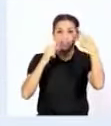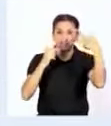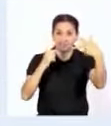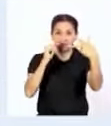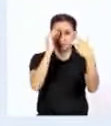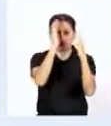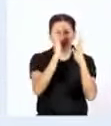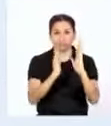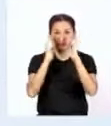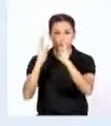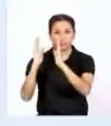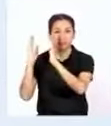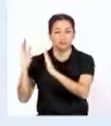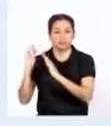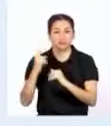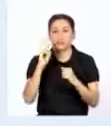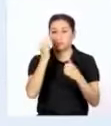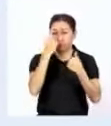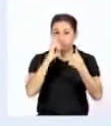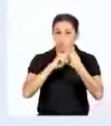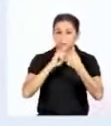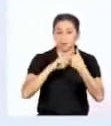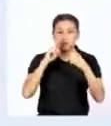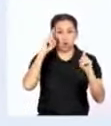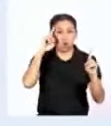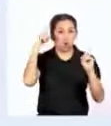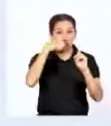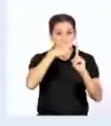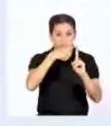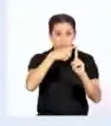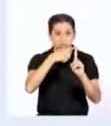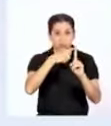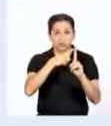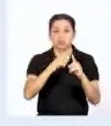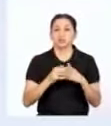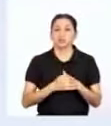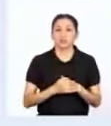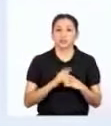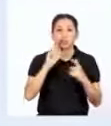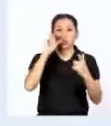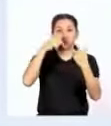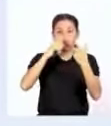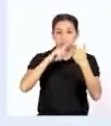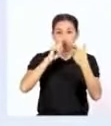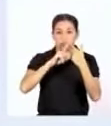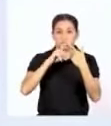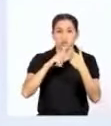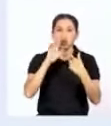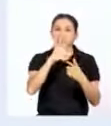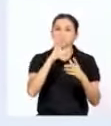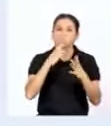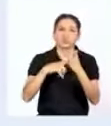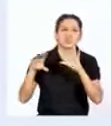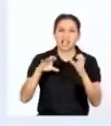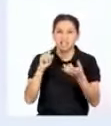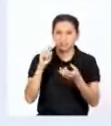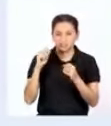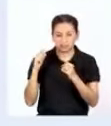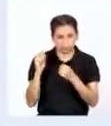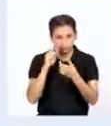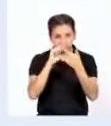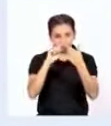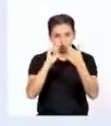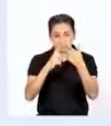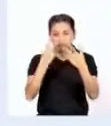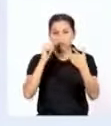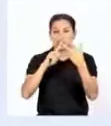respecto a cada actividad. Primero, el objetivo que se busca cumplir. Luego, la descripción de las